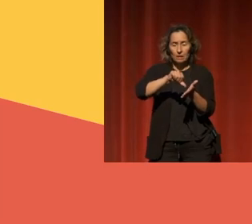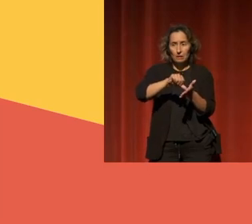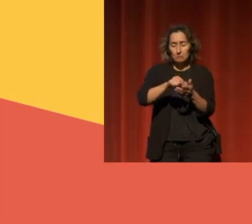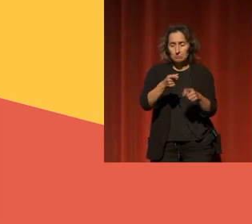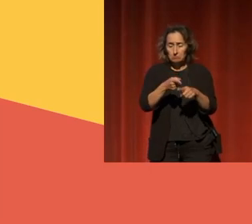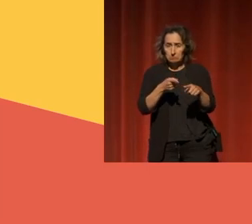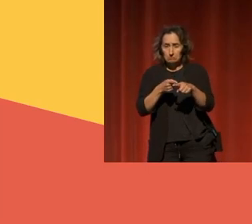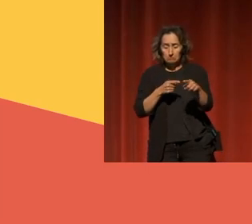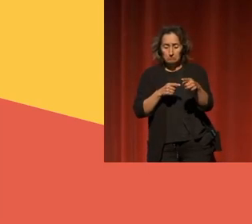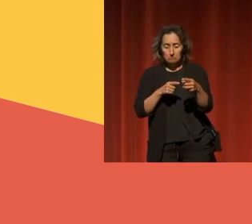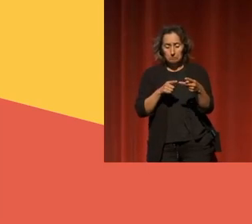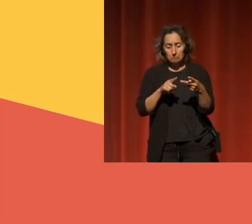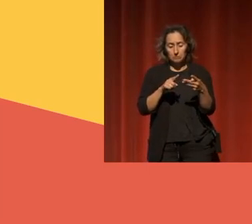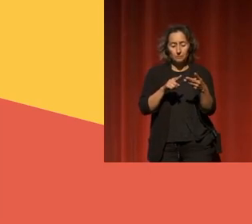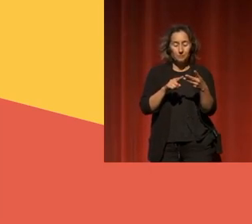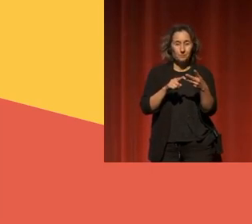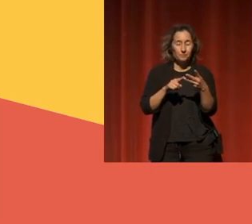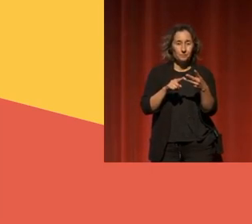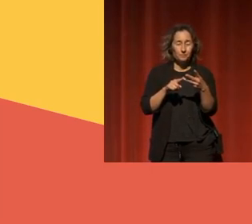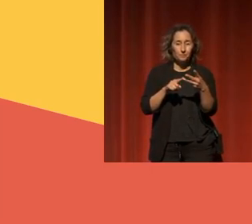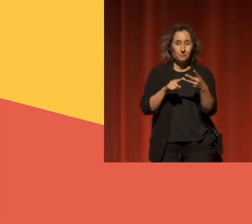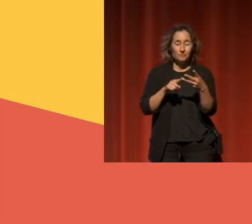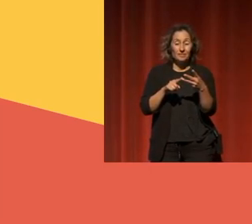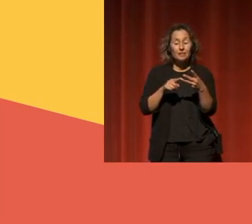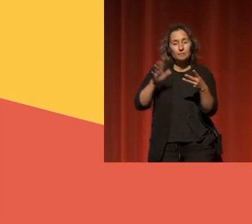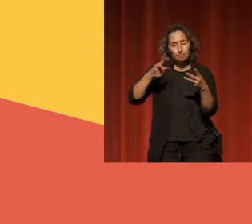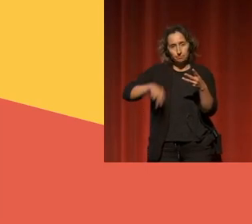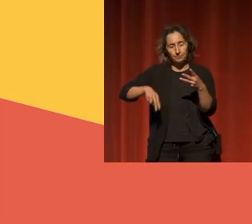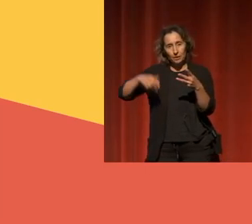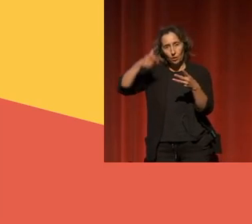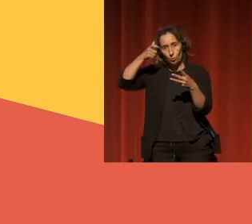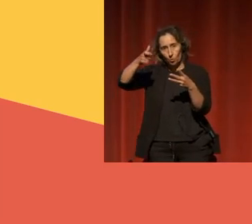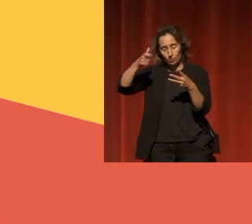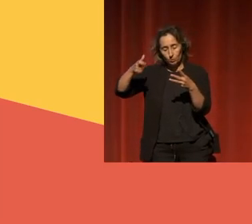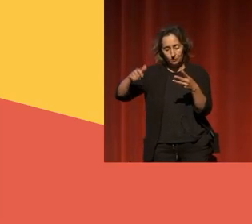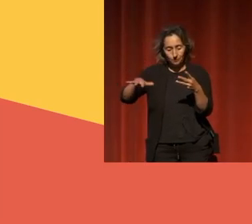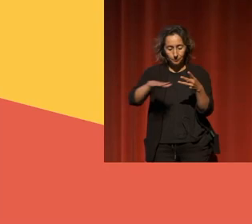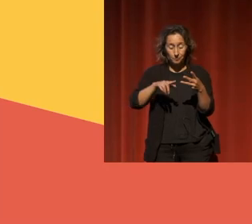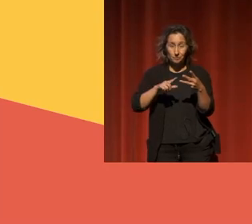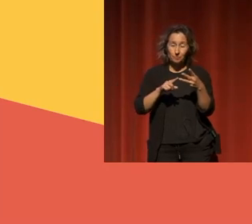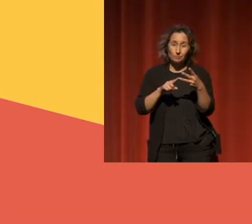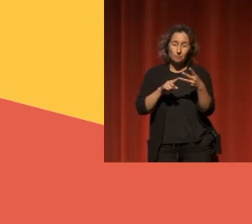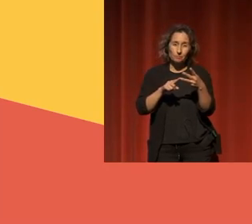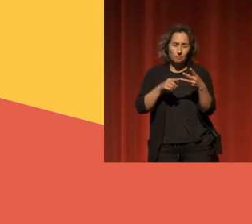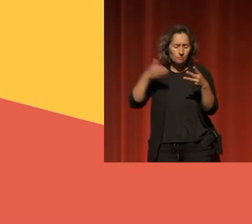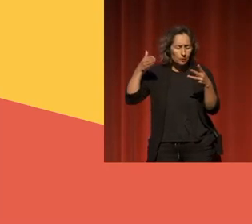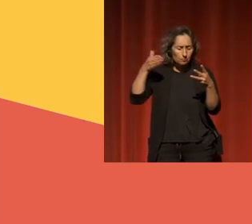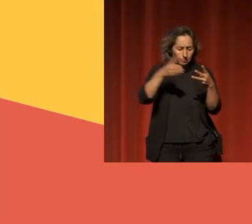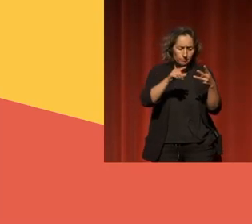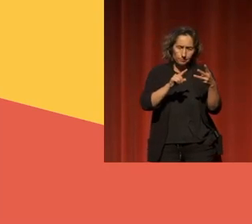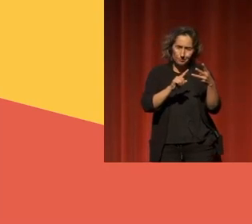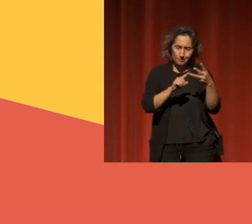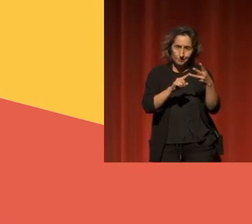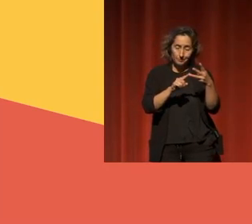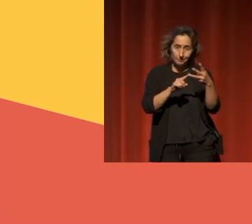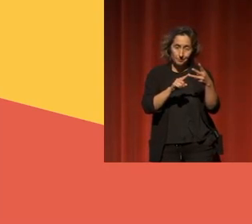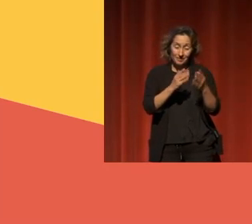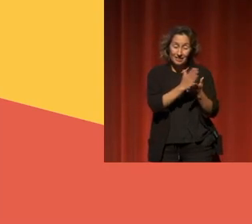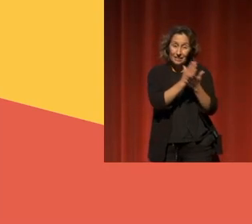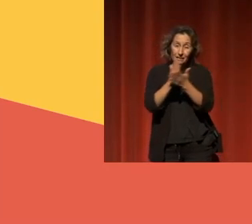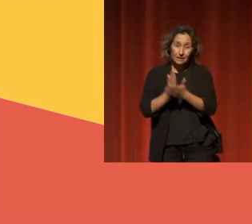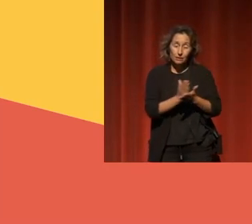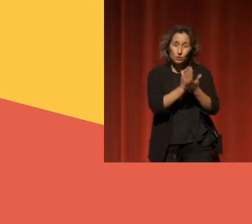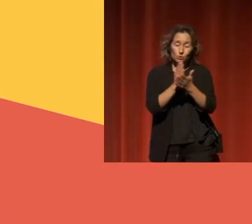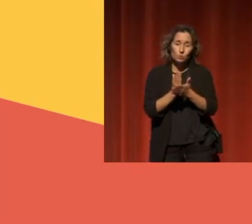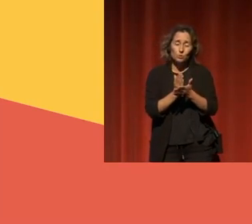intermedias y los suburbios y finalmente las zonas Rurales Entonces nosotros vamos a poner el foco en las zonas Rurales en este estudio y